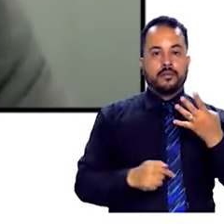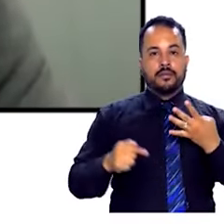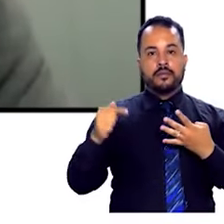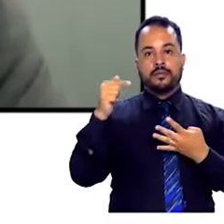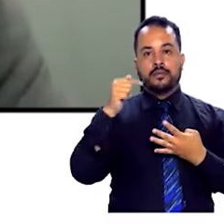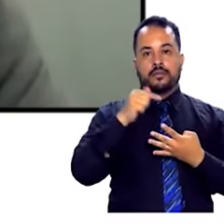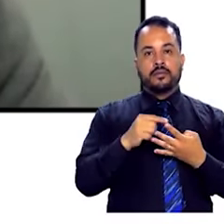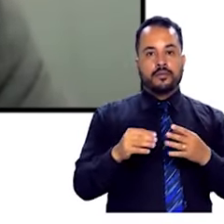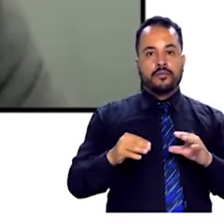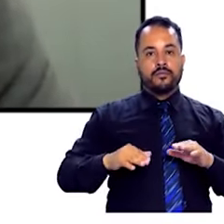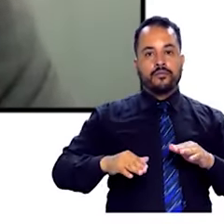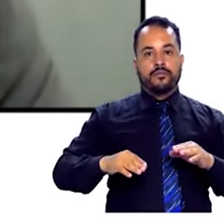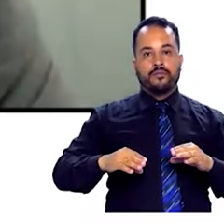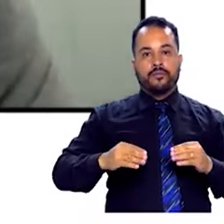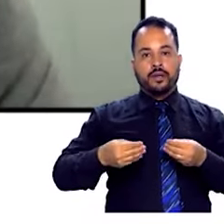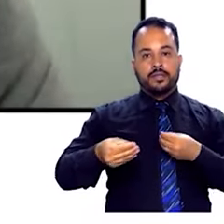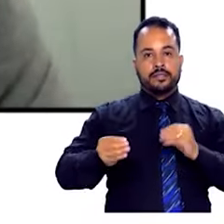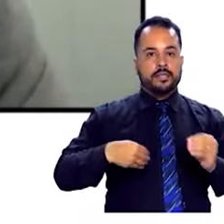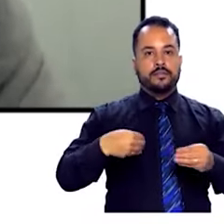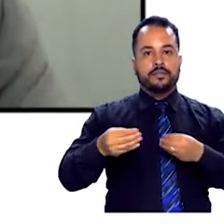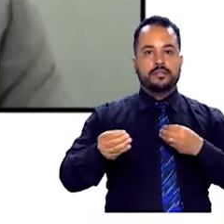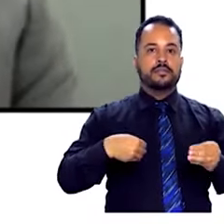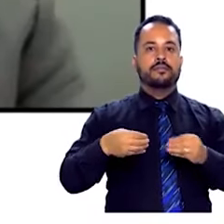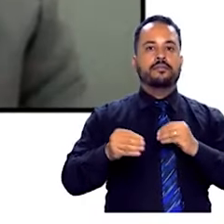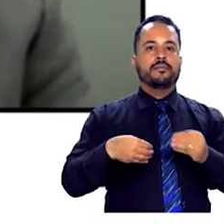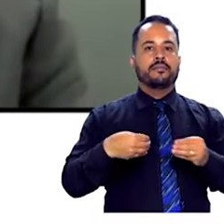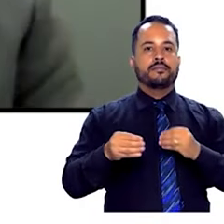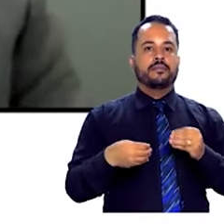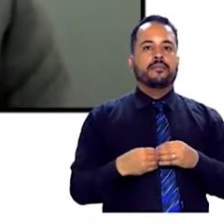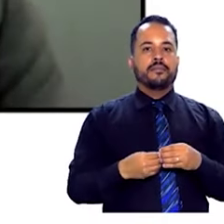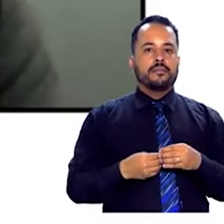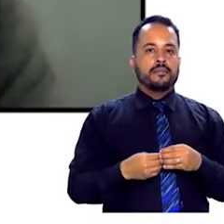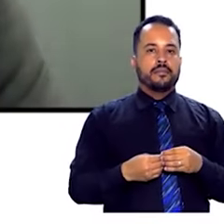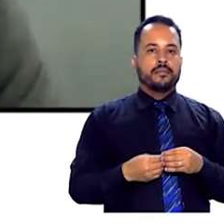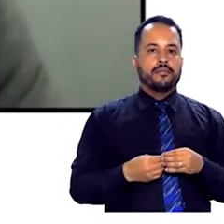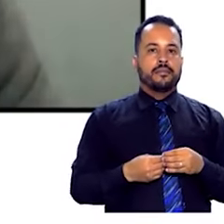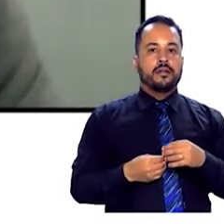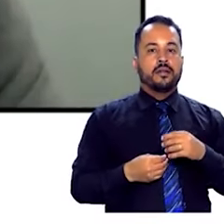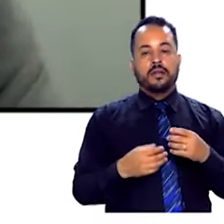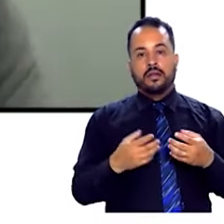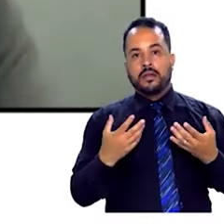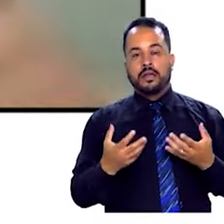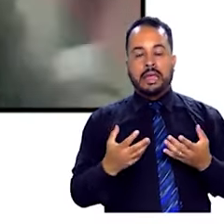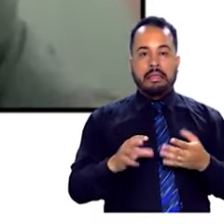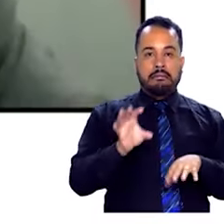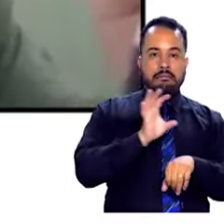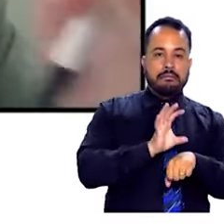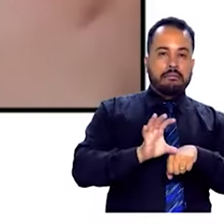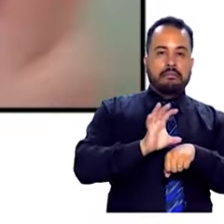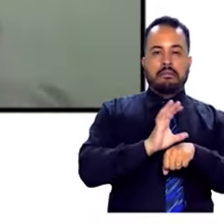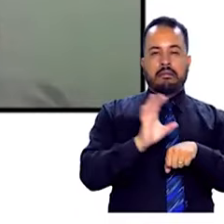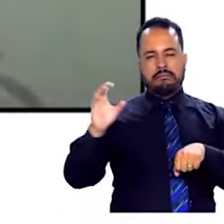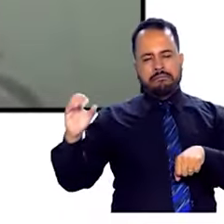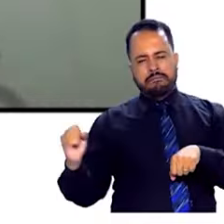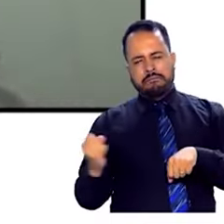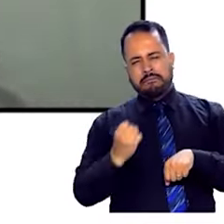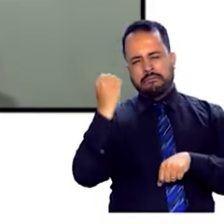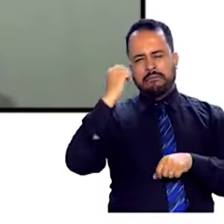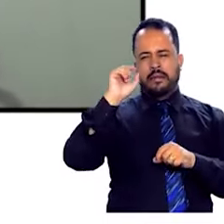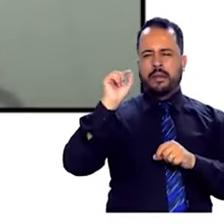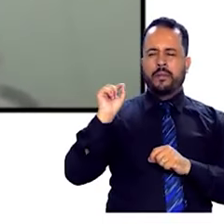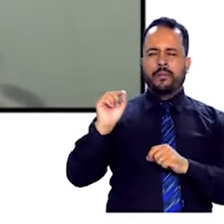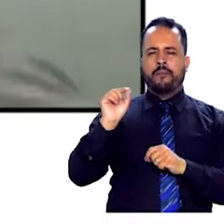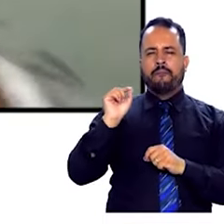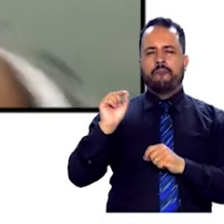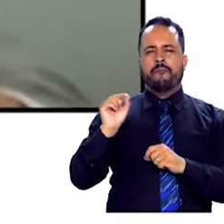Amp es grav institucional Si Es que afecte a dos provincias a provincias a todo el país a toda una